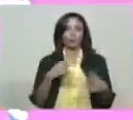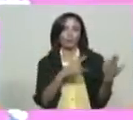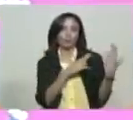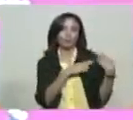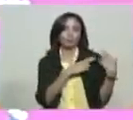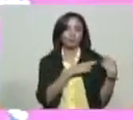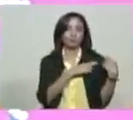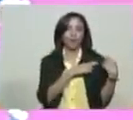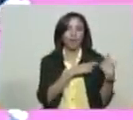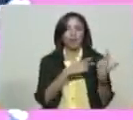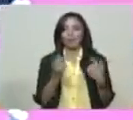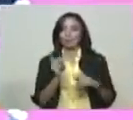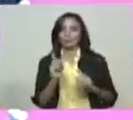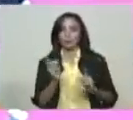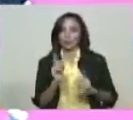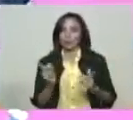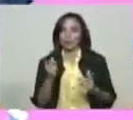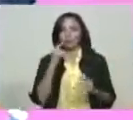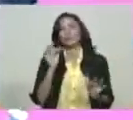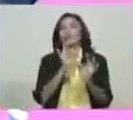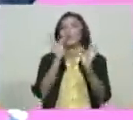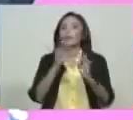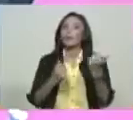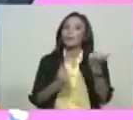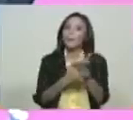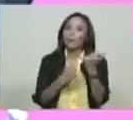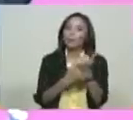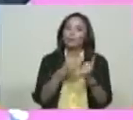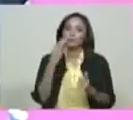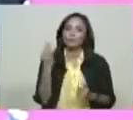F, o AFP, o CNN,